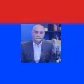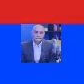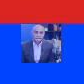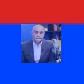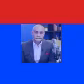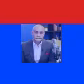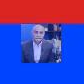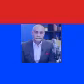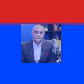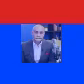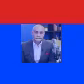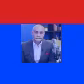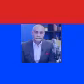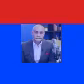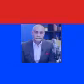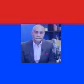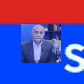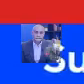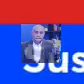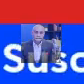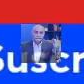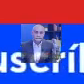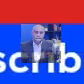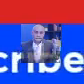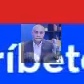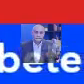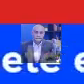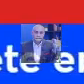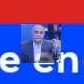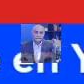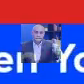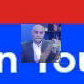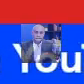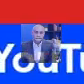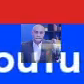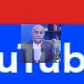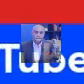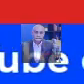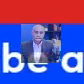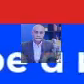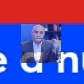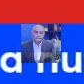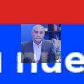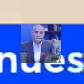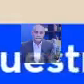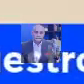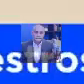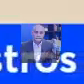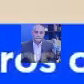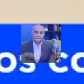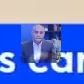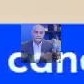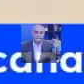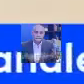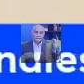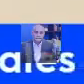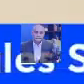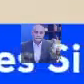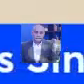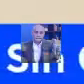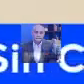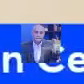partidos de oposición, mi querido Hamlet Almaguer, pero aquí quedan exhibidos muchísimos analistas, periodistas,